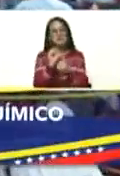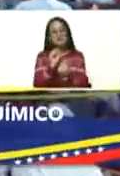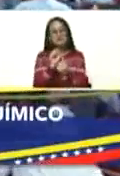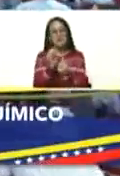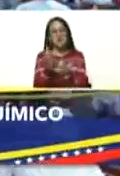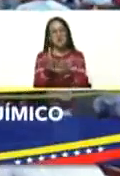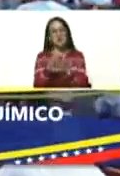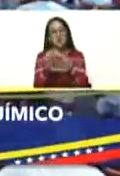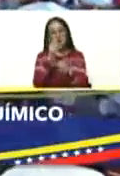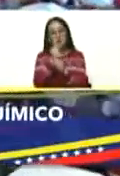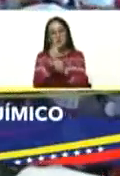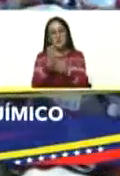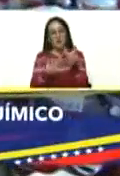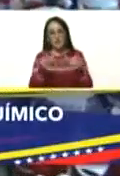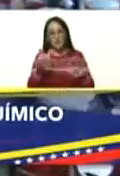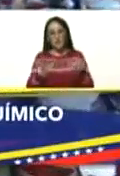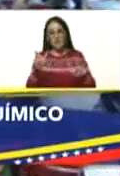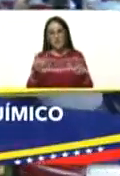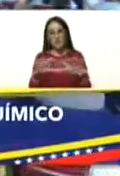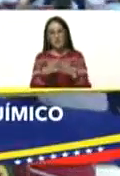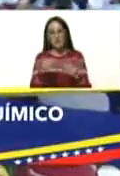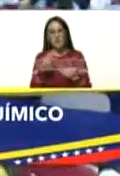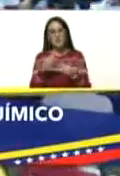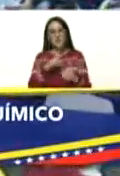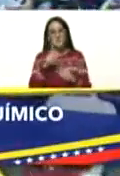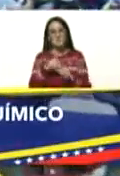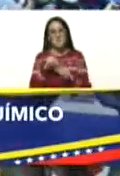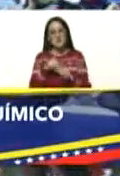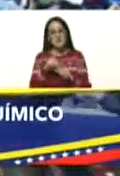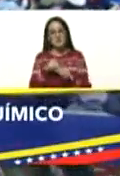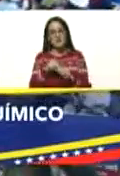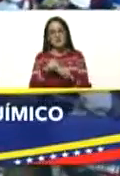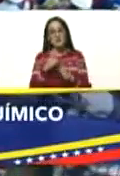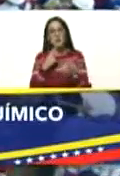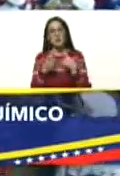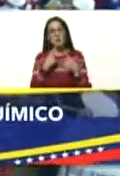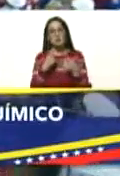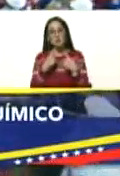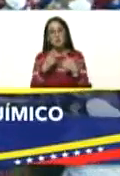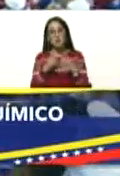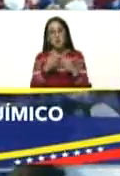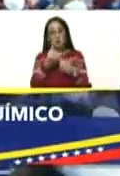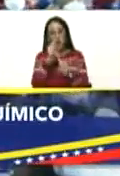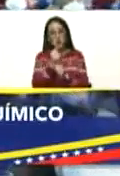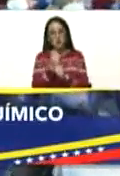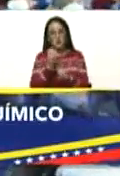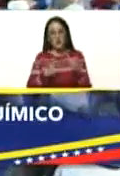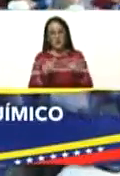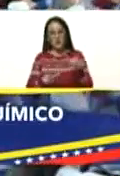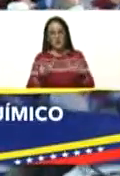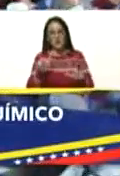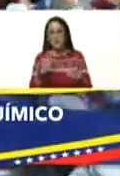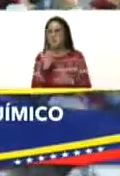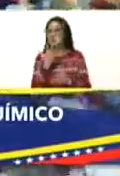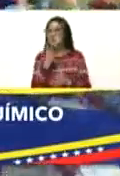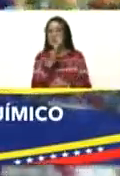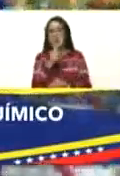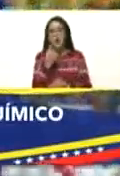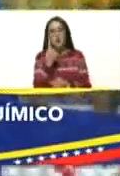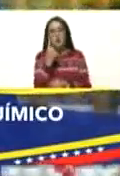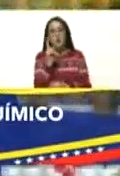clase trabajadora. Todo lo que se hace en Pequivén se consulta con todos los trabajadores. No hay una decisión,